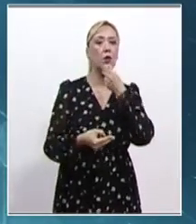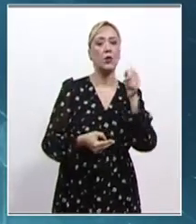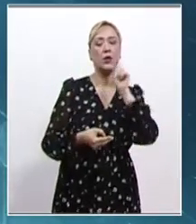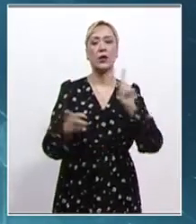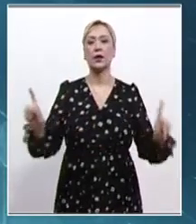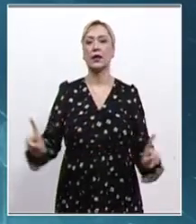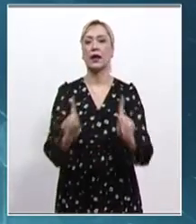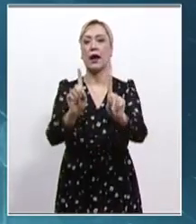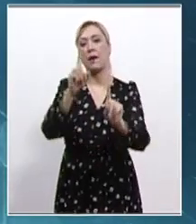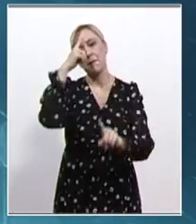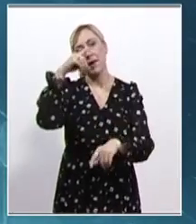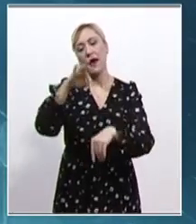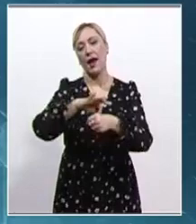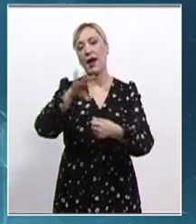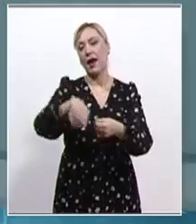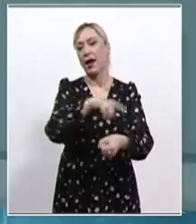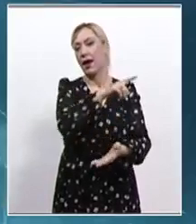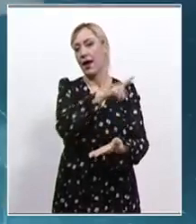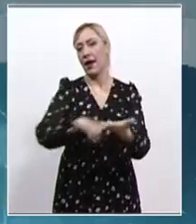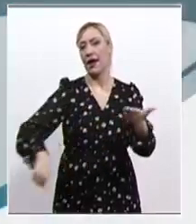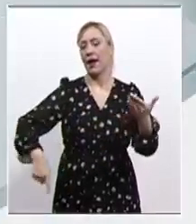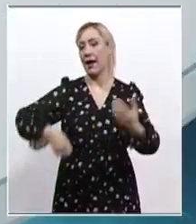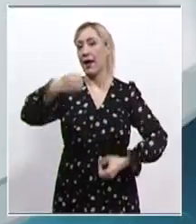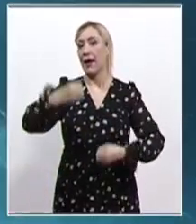Sala Superior del Tribunal Electoral.